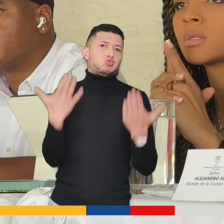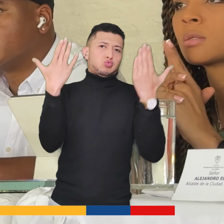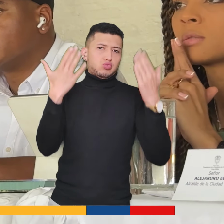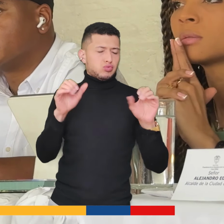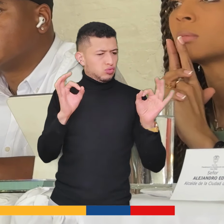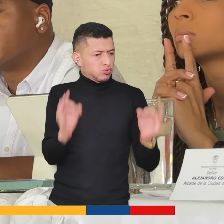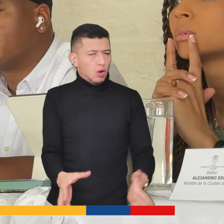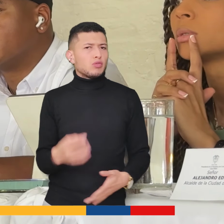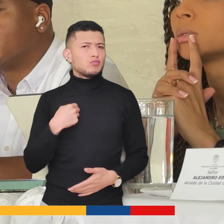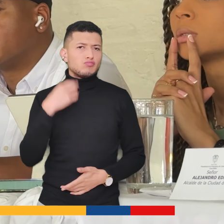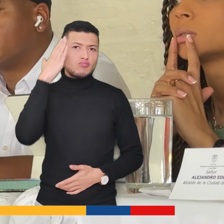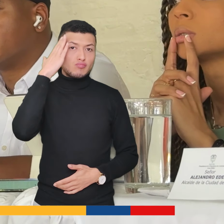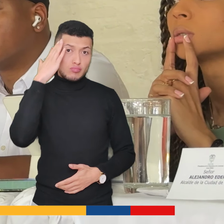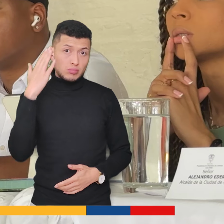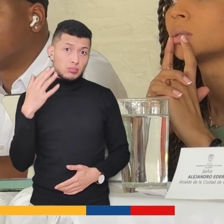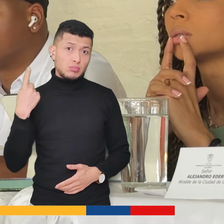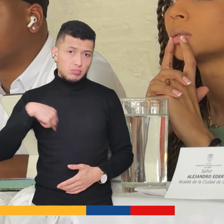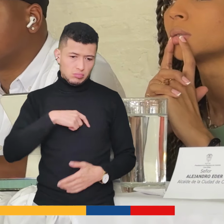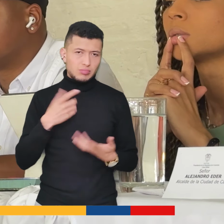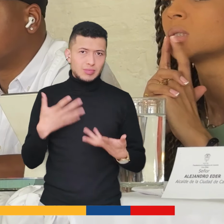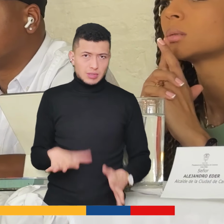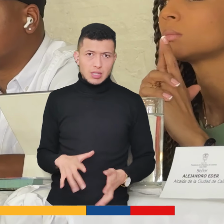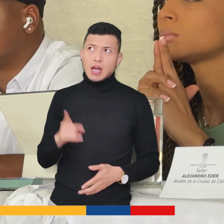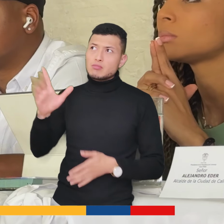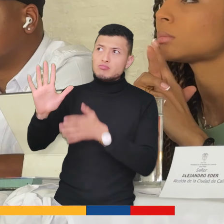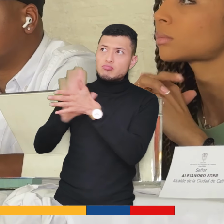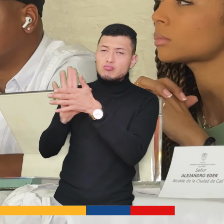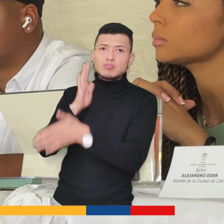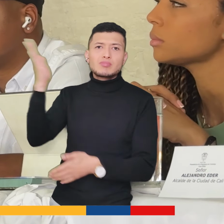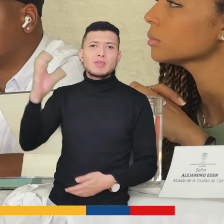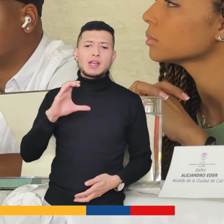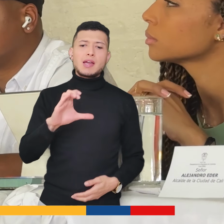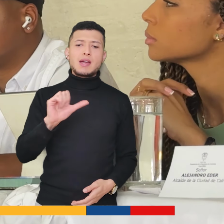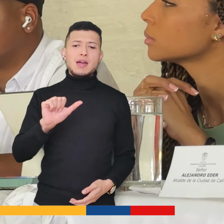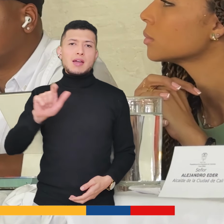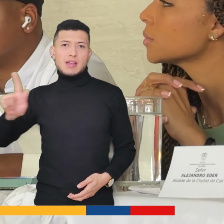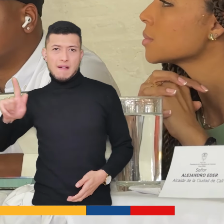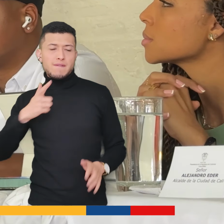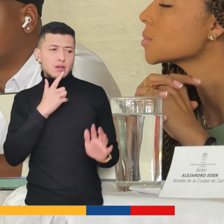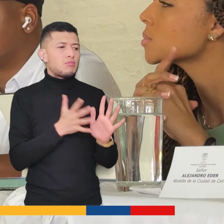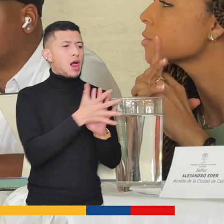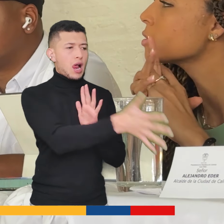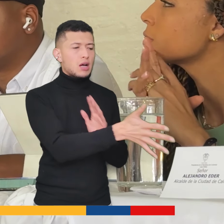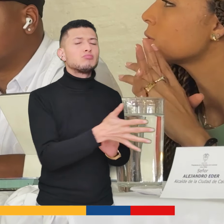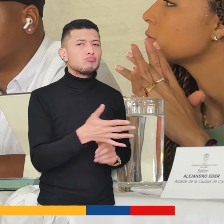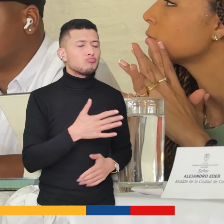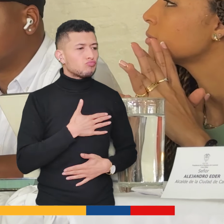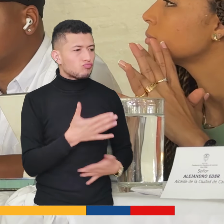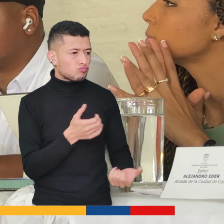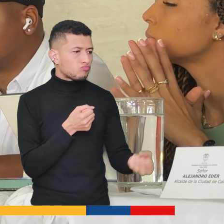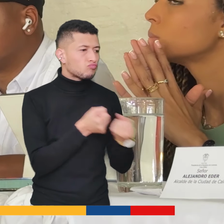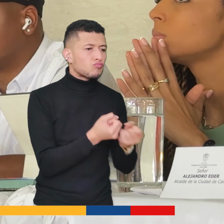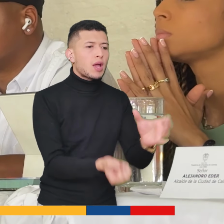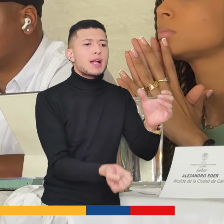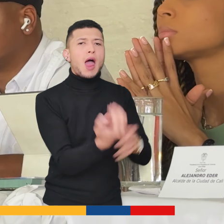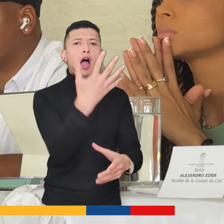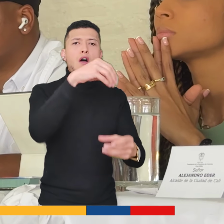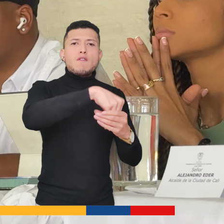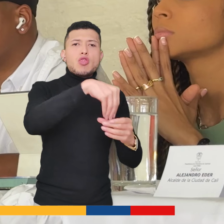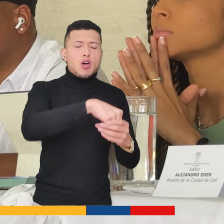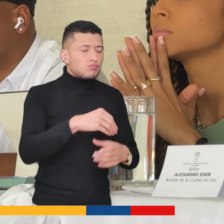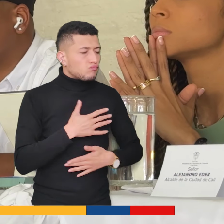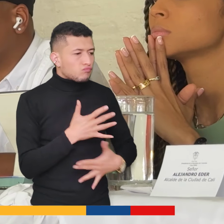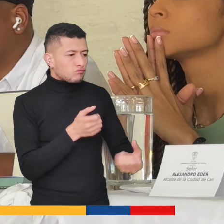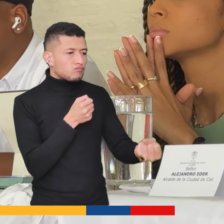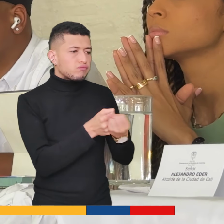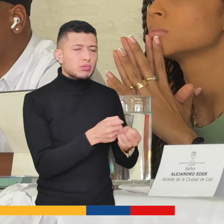Hemos recibido la manifestación de la CAF para acompañarnos en la creación de ese fondo y para